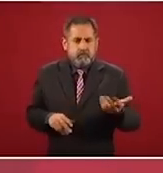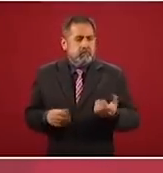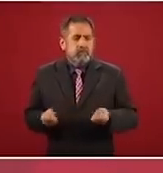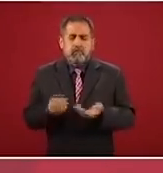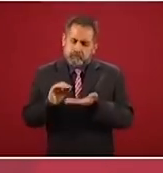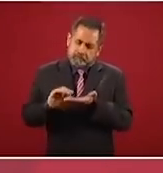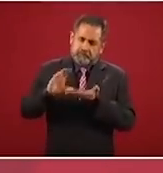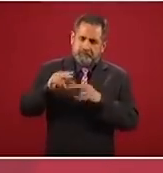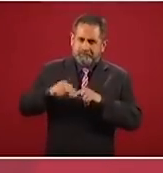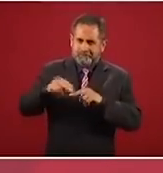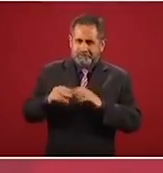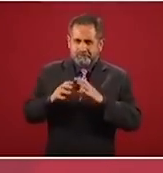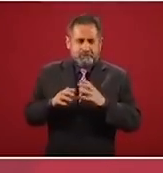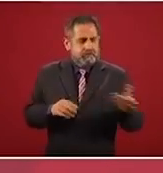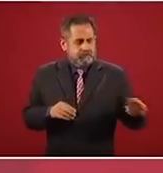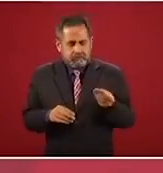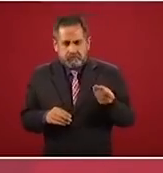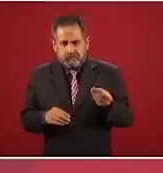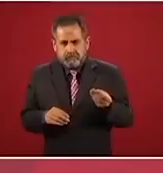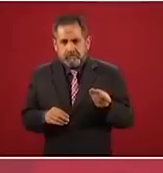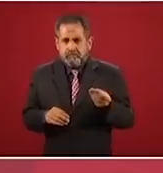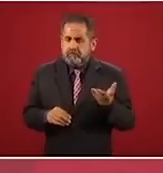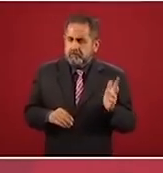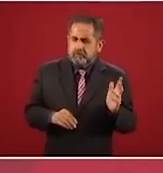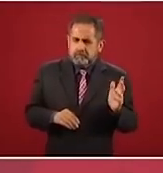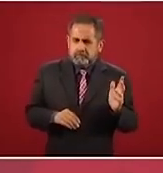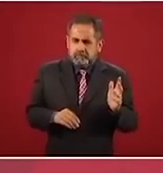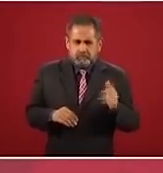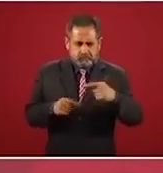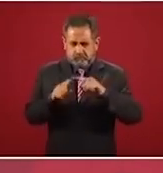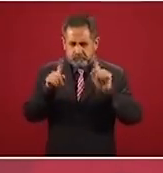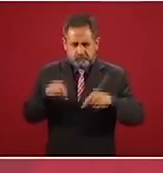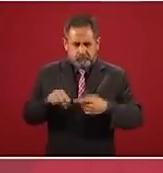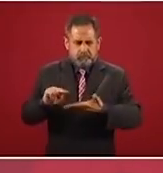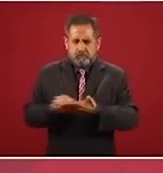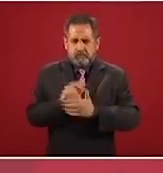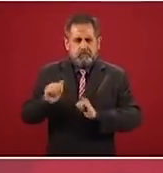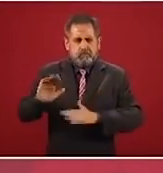cantidad, y una firma de compromiso.